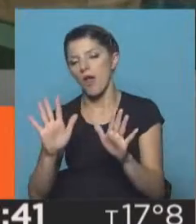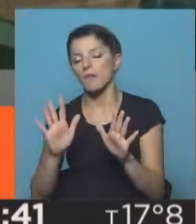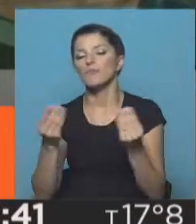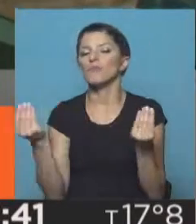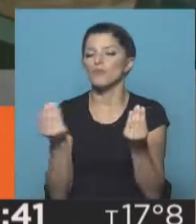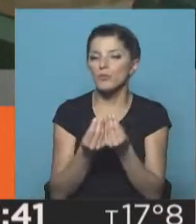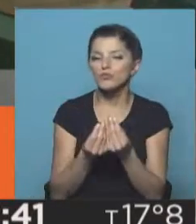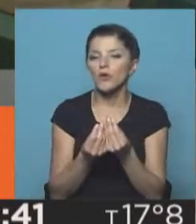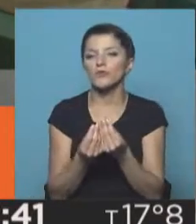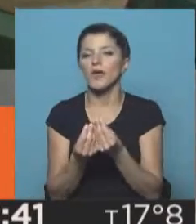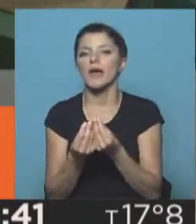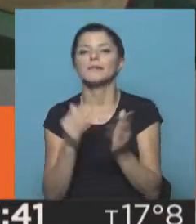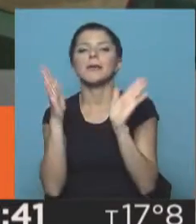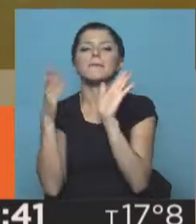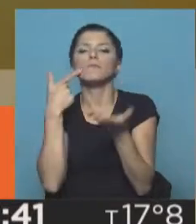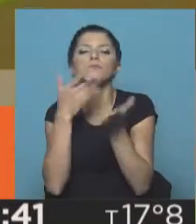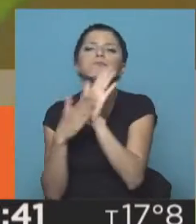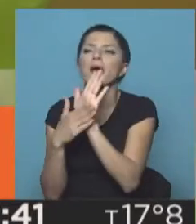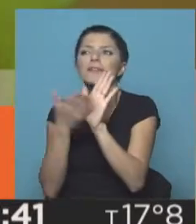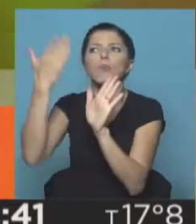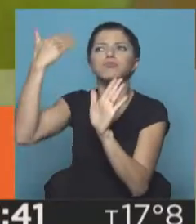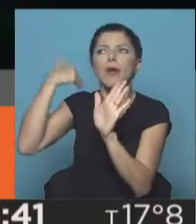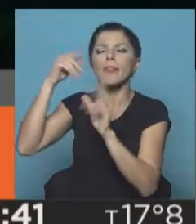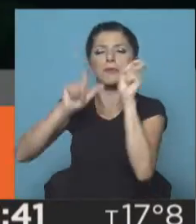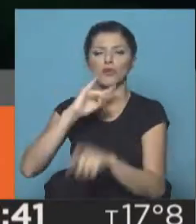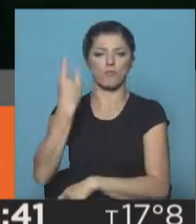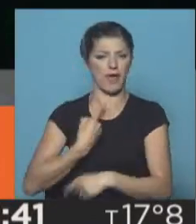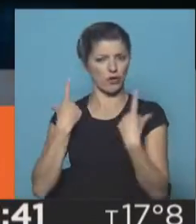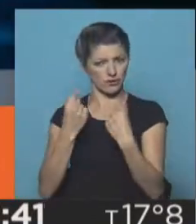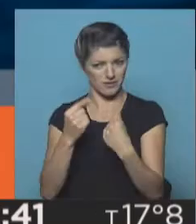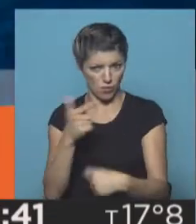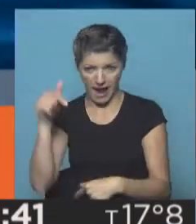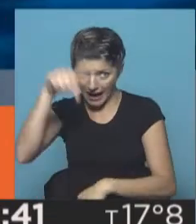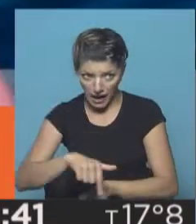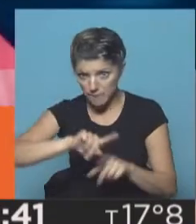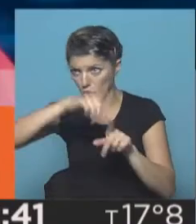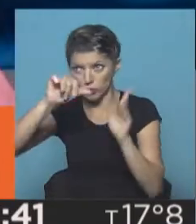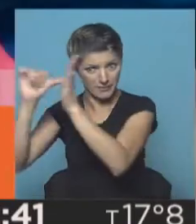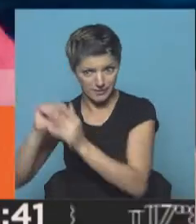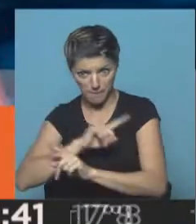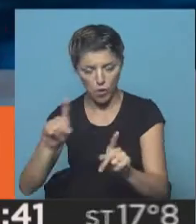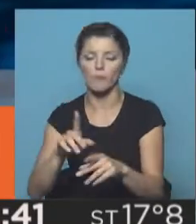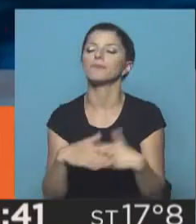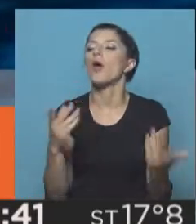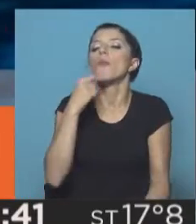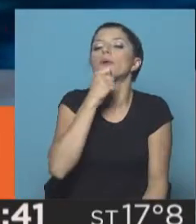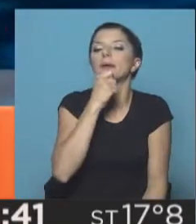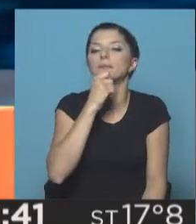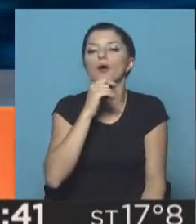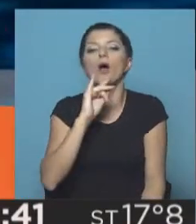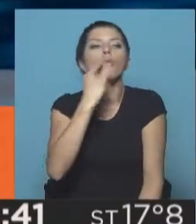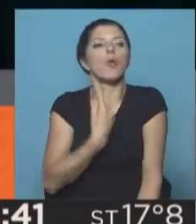de una autocrítica muy fuerte, ¿no? Incluso ni siquiera muy fuerte, te diría, en ninguna parte, porque uno puede decir, a ver, la autocrítica de Obama,